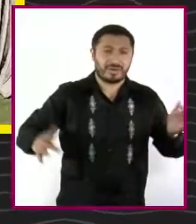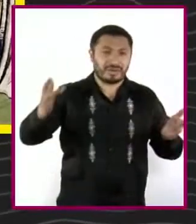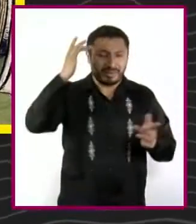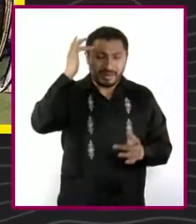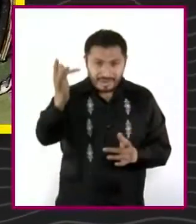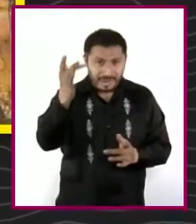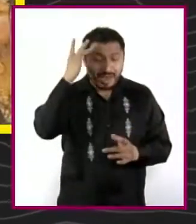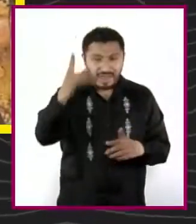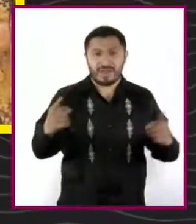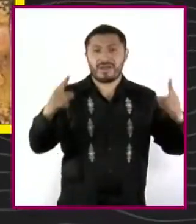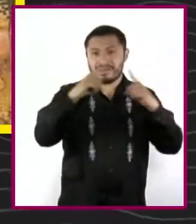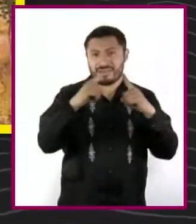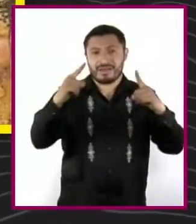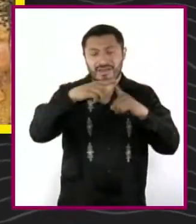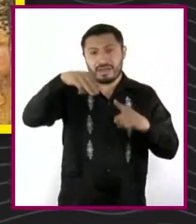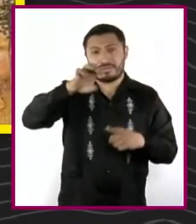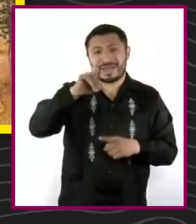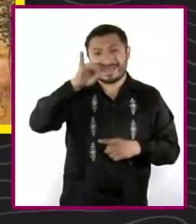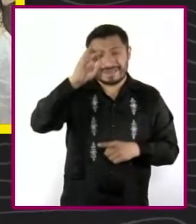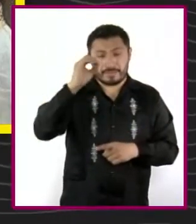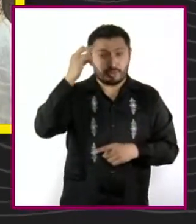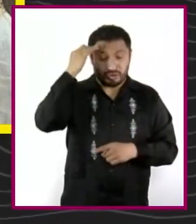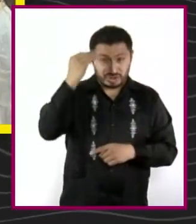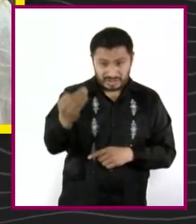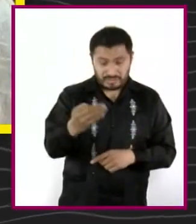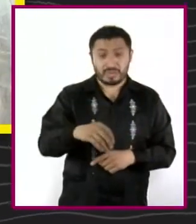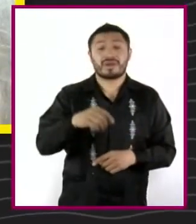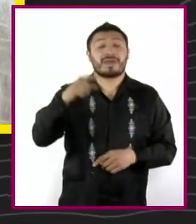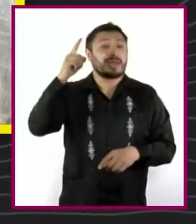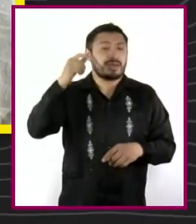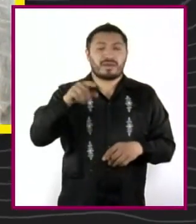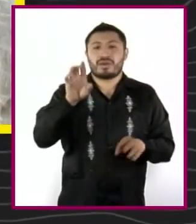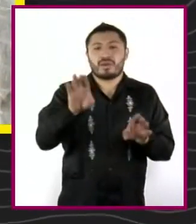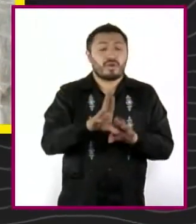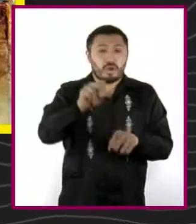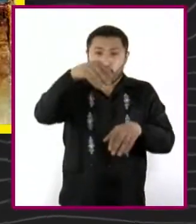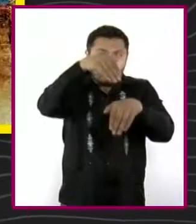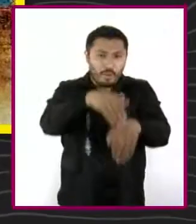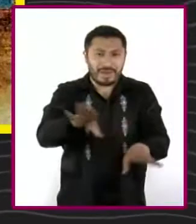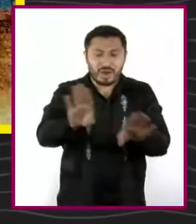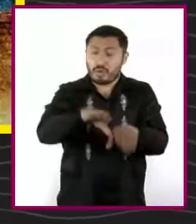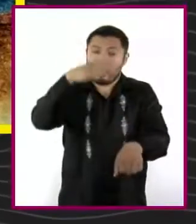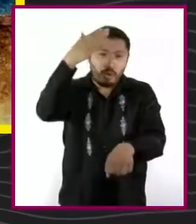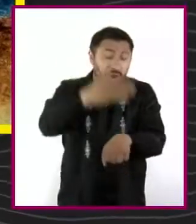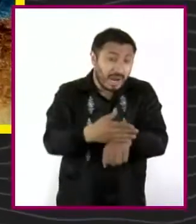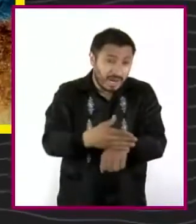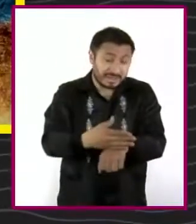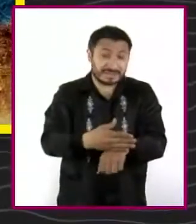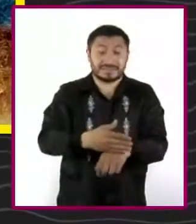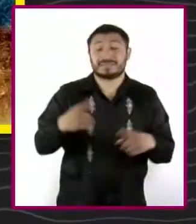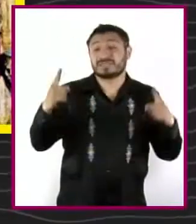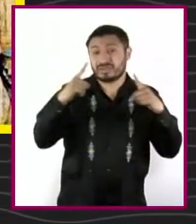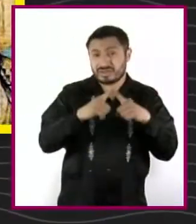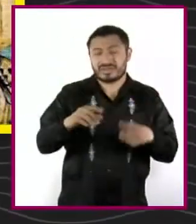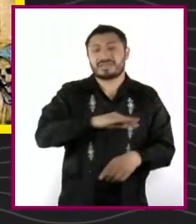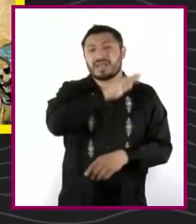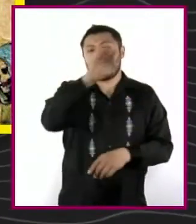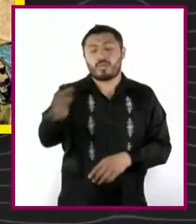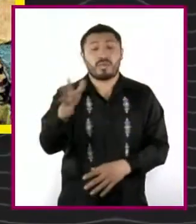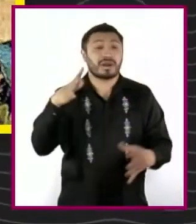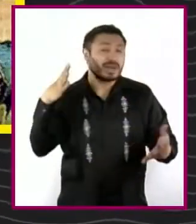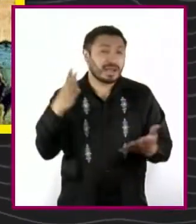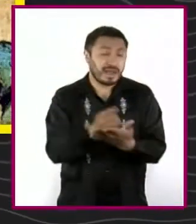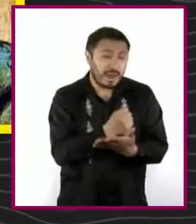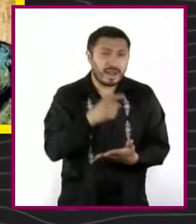el medievo. Salirse de esta moral implicaba condenarse, que la muerte triunfara.